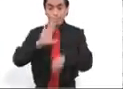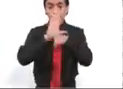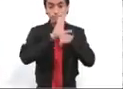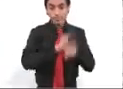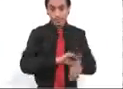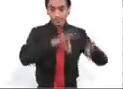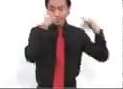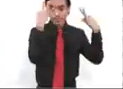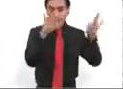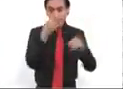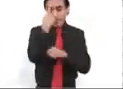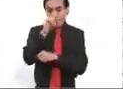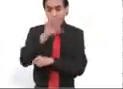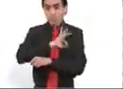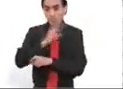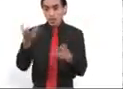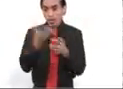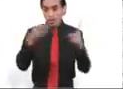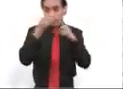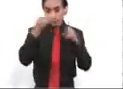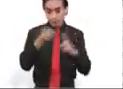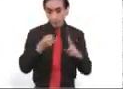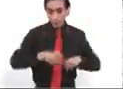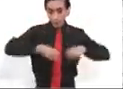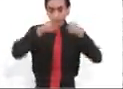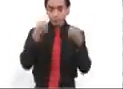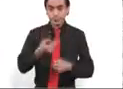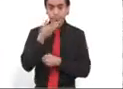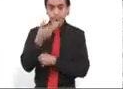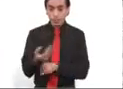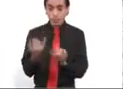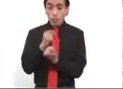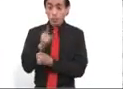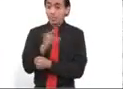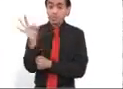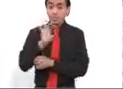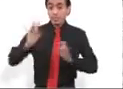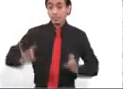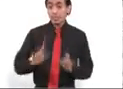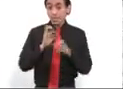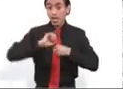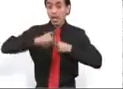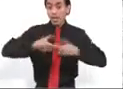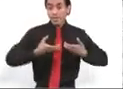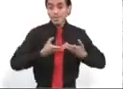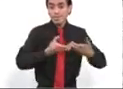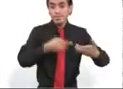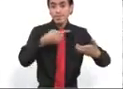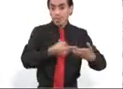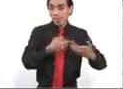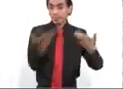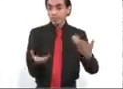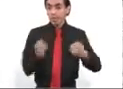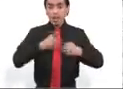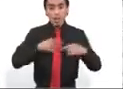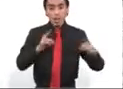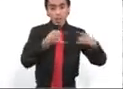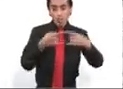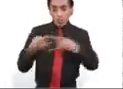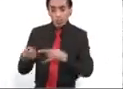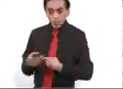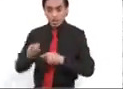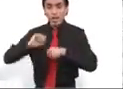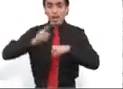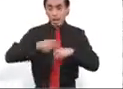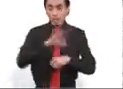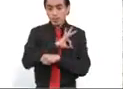poder hacerlo, justamente para que pueda ser de forma ordenada, de forma segura, y también en caso de que haya afectación a las vialidades, se puedan hacer los cortes de circulación